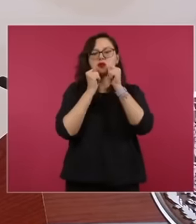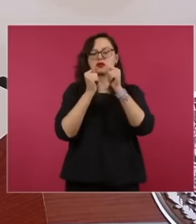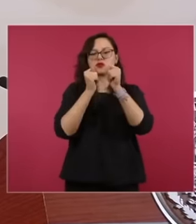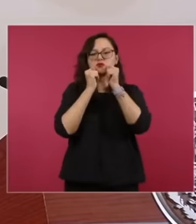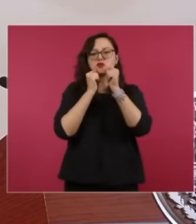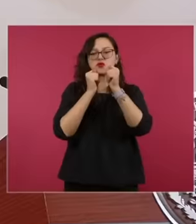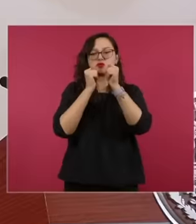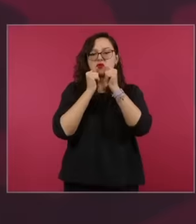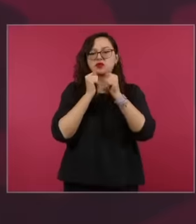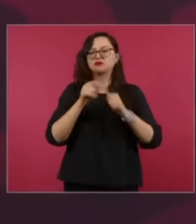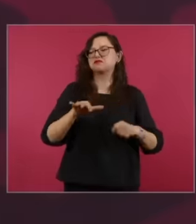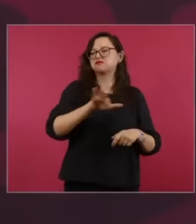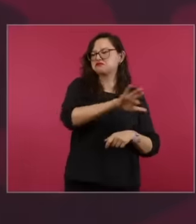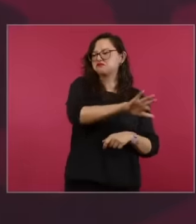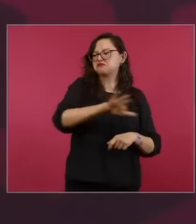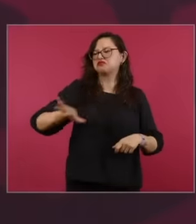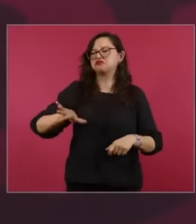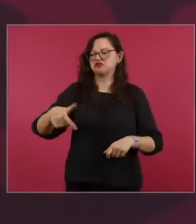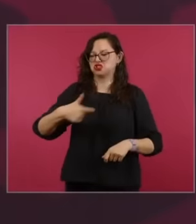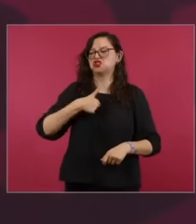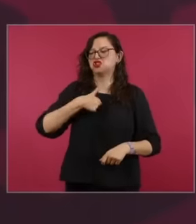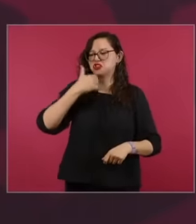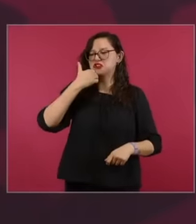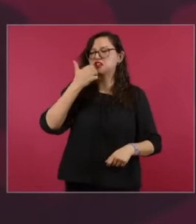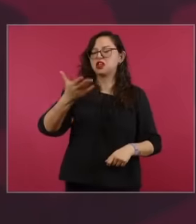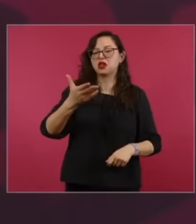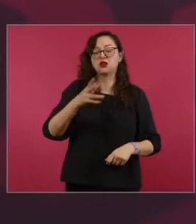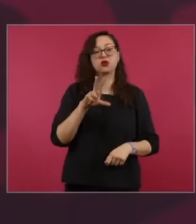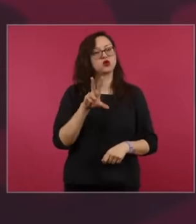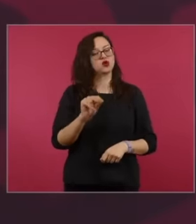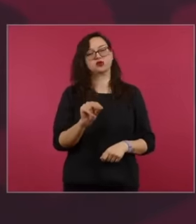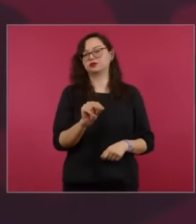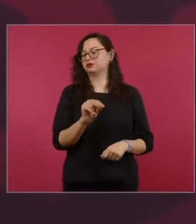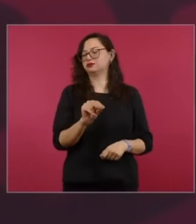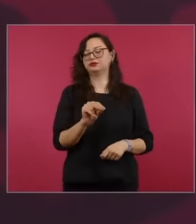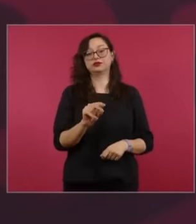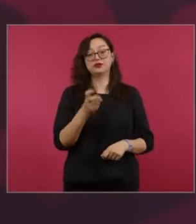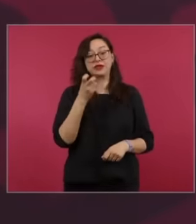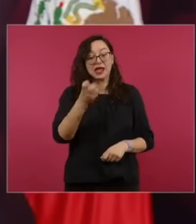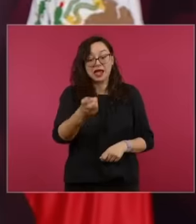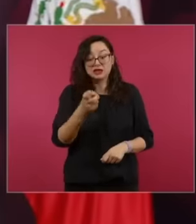no es el quítate tú porque quiero yo. La política no es eso,